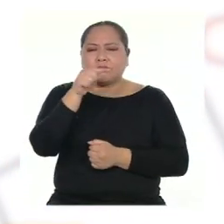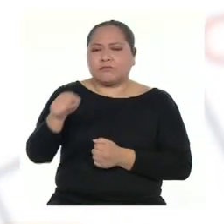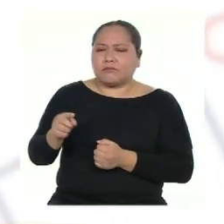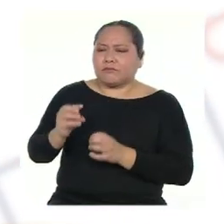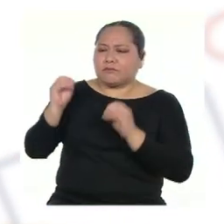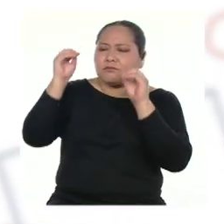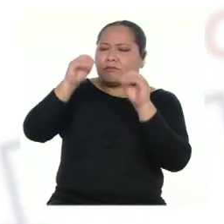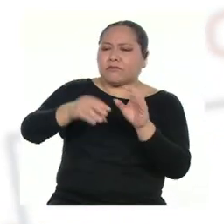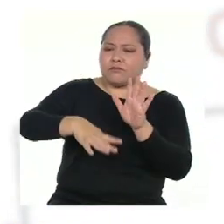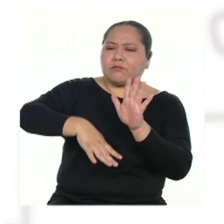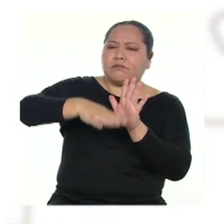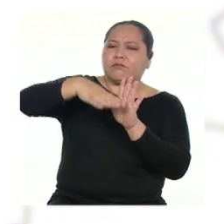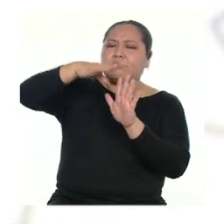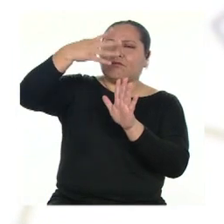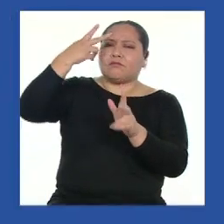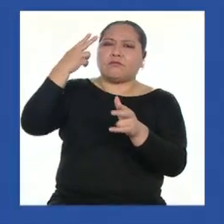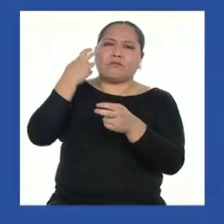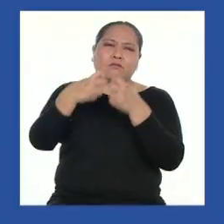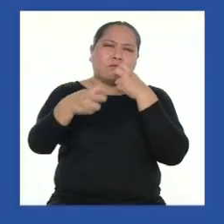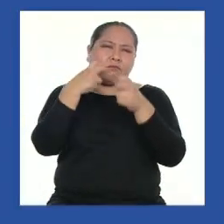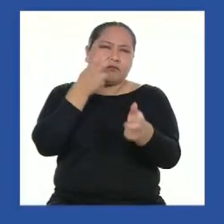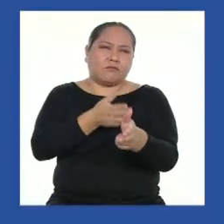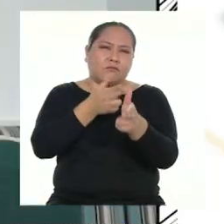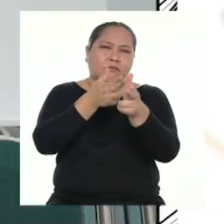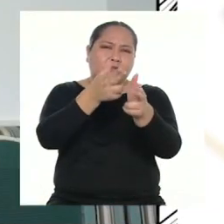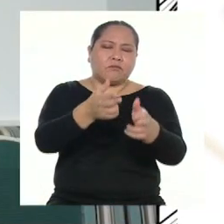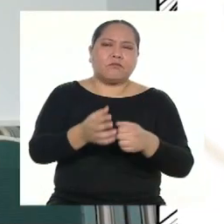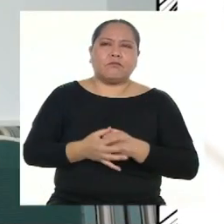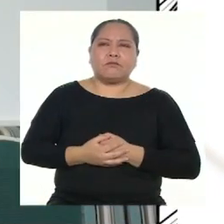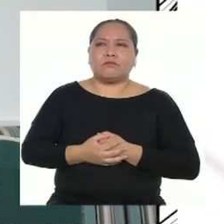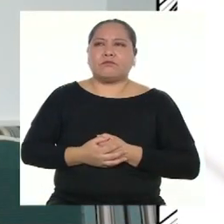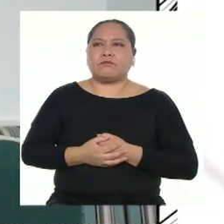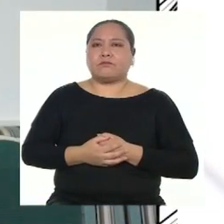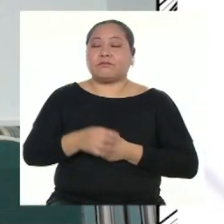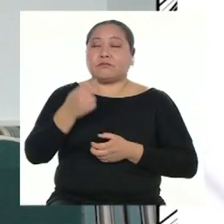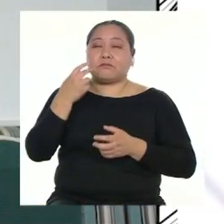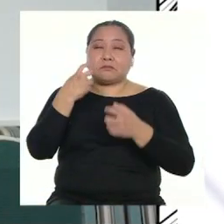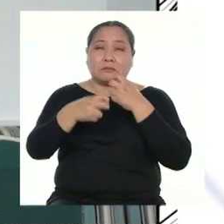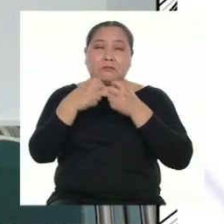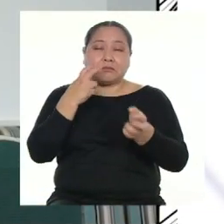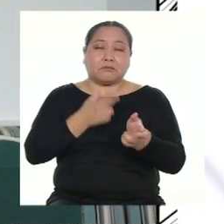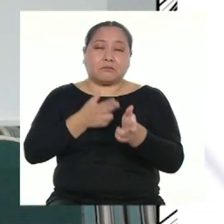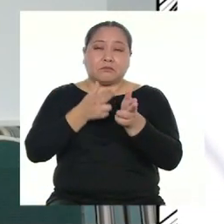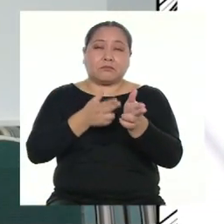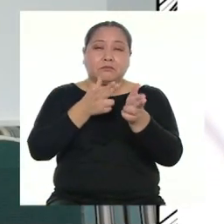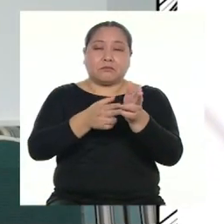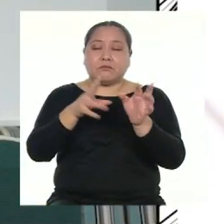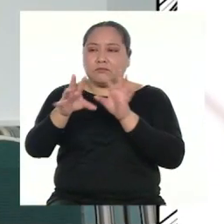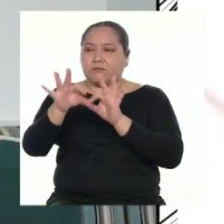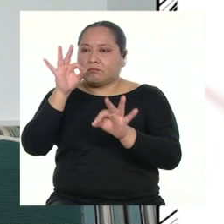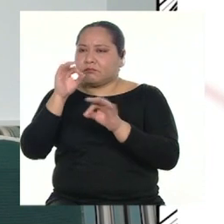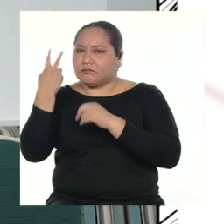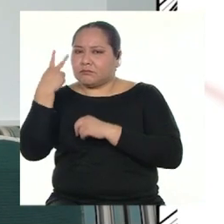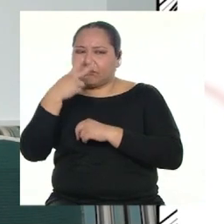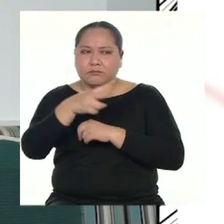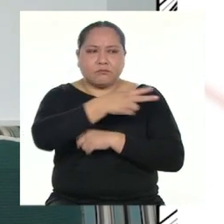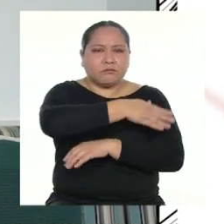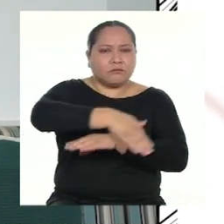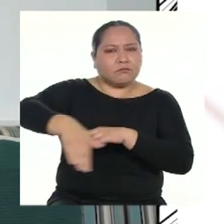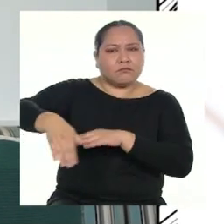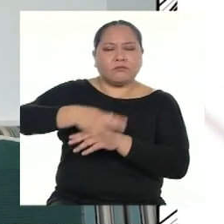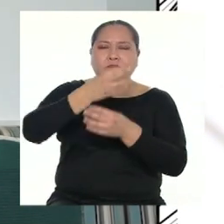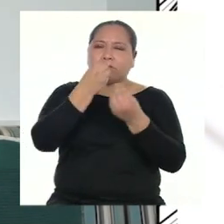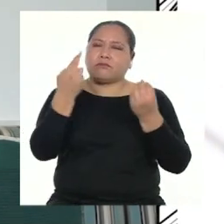influyentes para el aumento del caos vehicular? El caos vehicular que encontramos en las calles cada día tiene que ver con